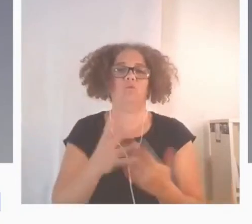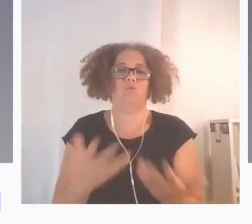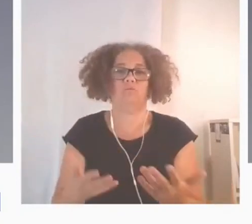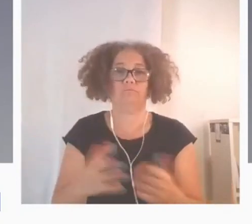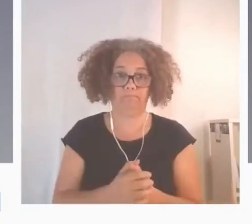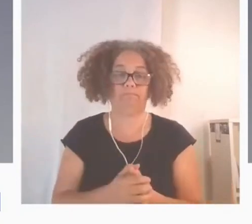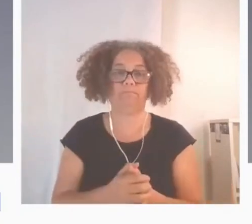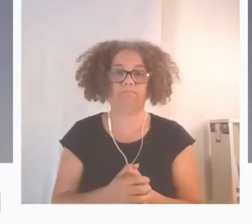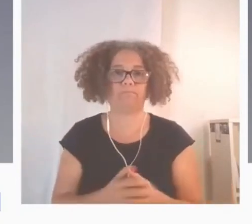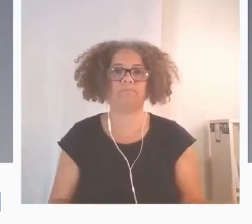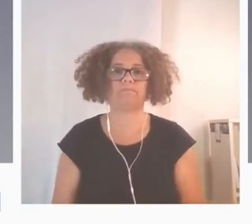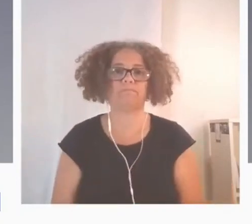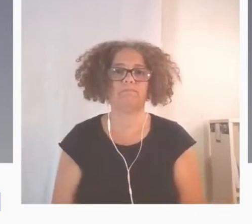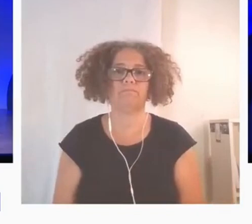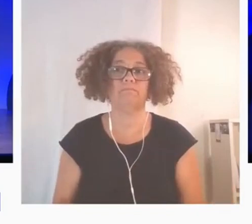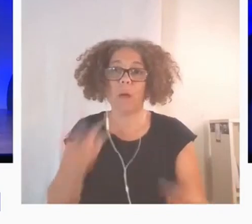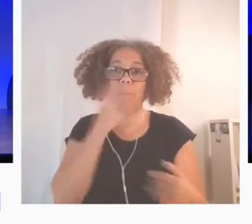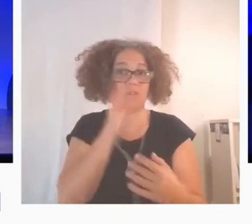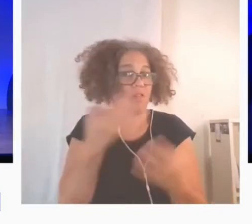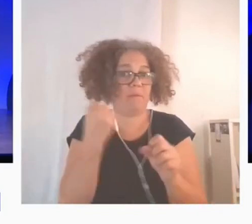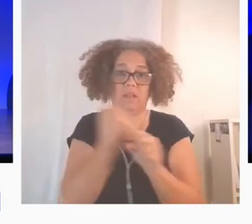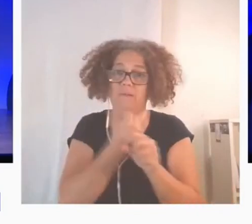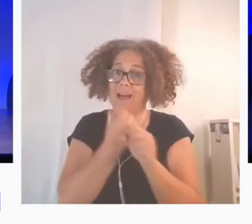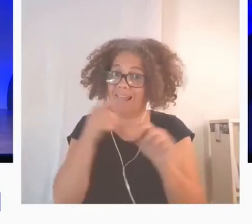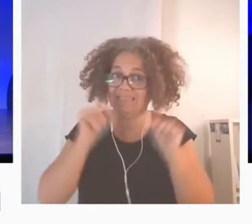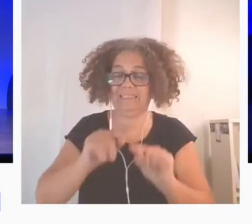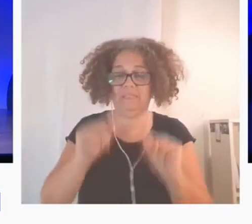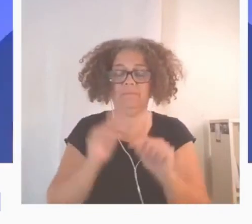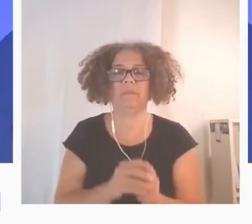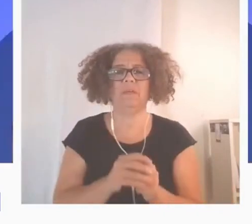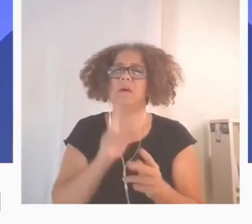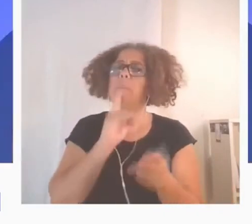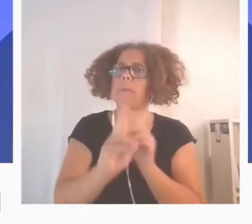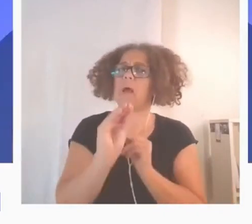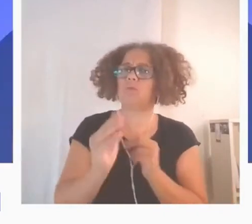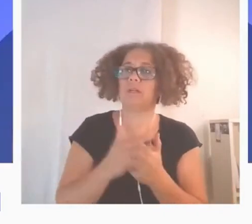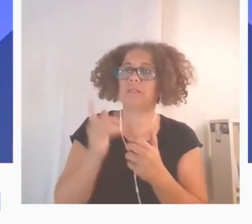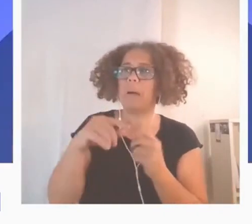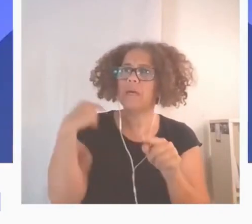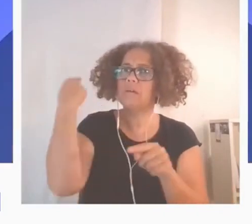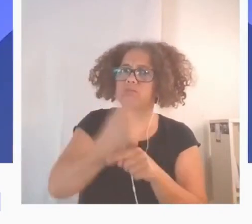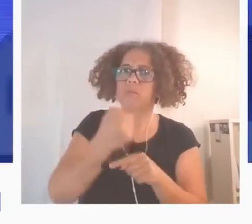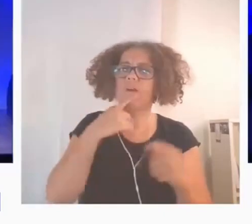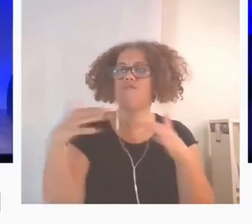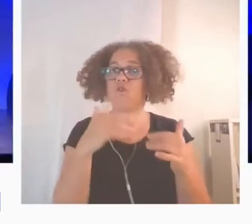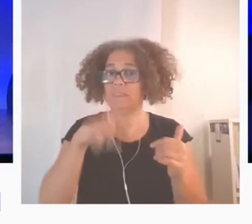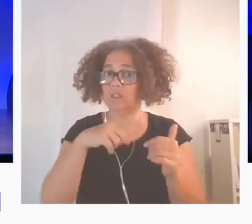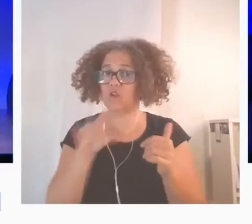tenemos que trabajar para el futuro. Y si no me equivoco, próximamente también habrá un foro allí. Sí, tenemos en